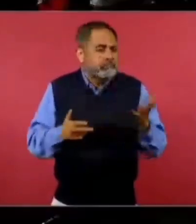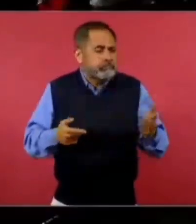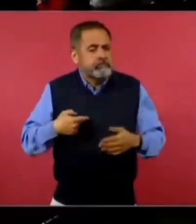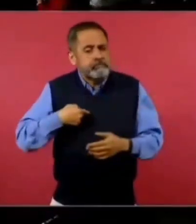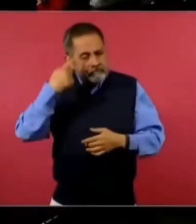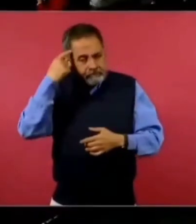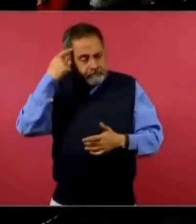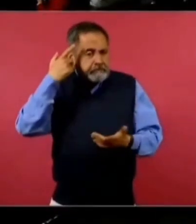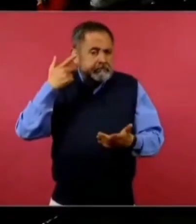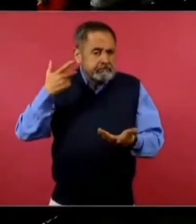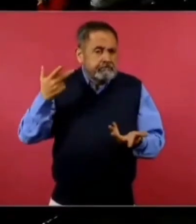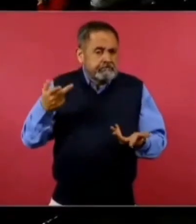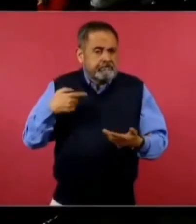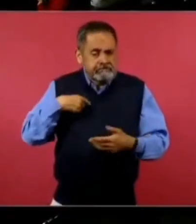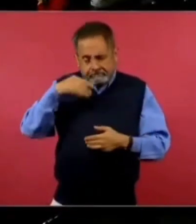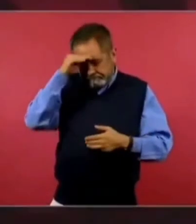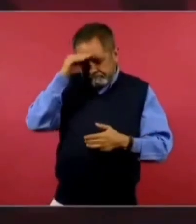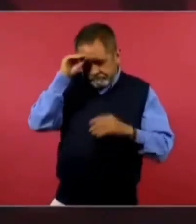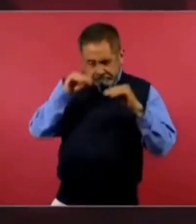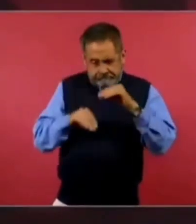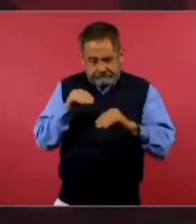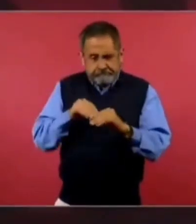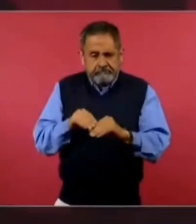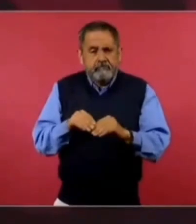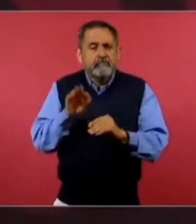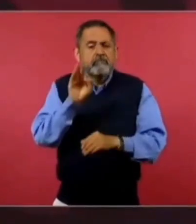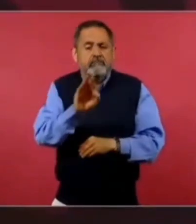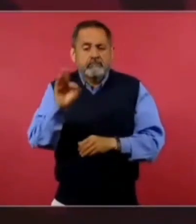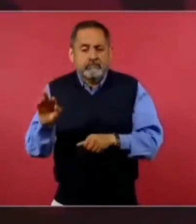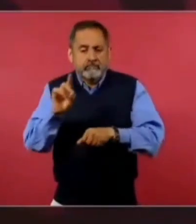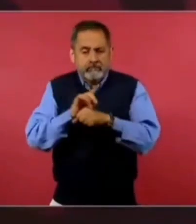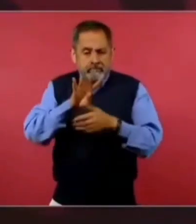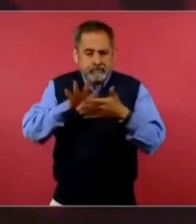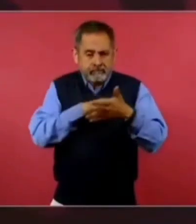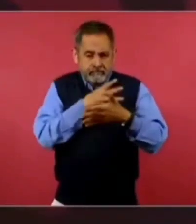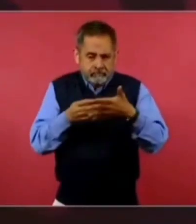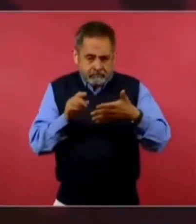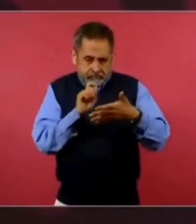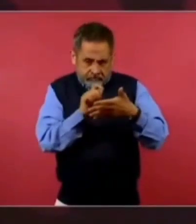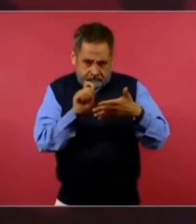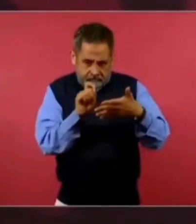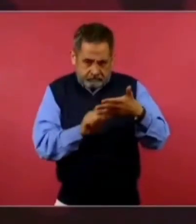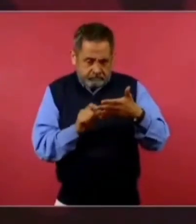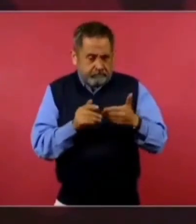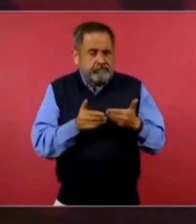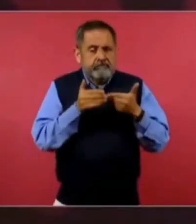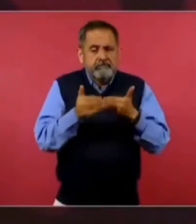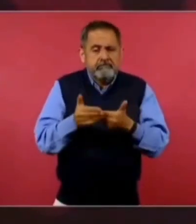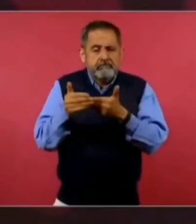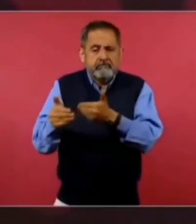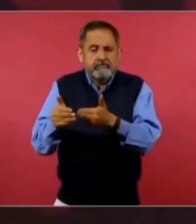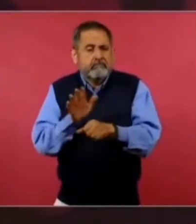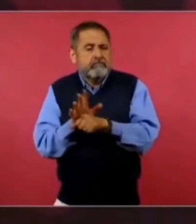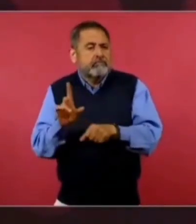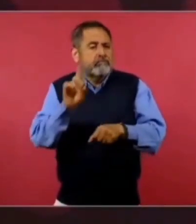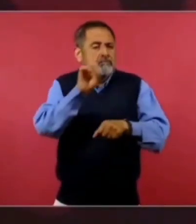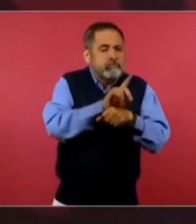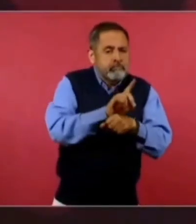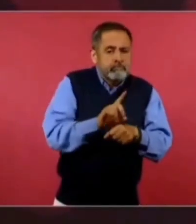que se fijen los tiempos para la elección